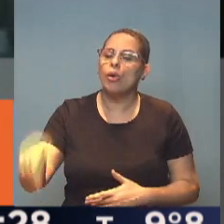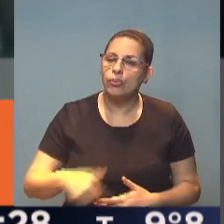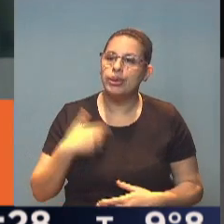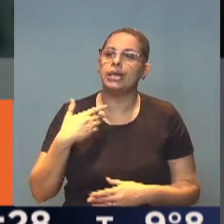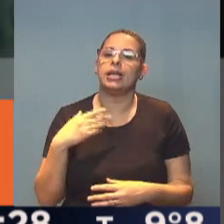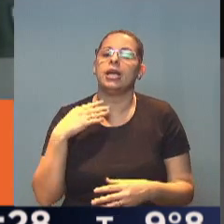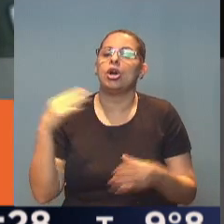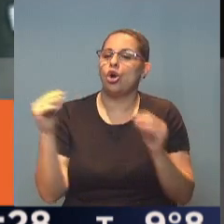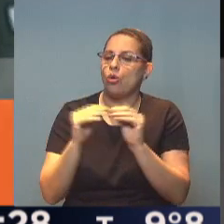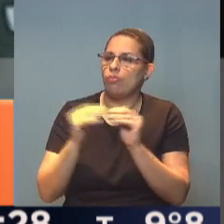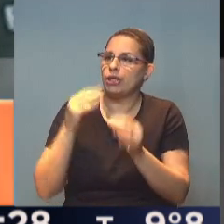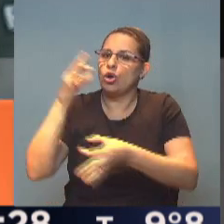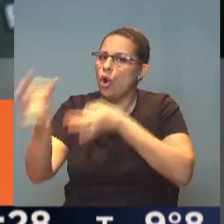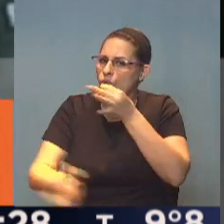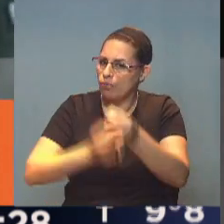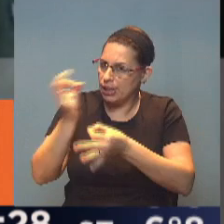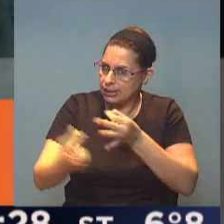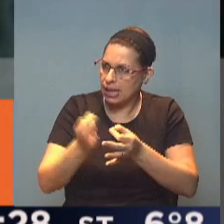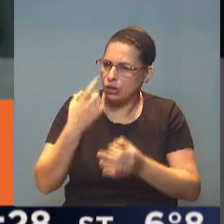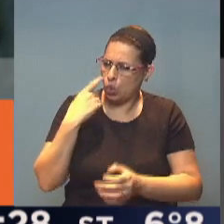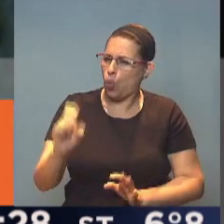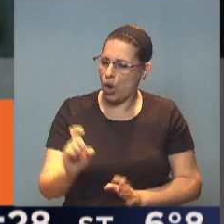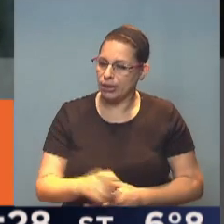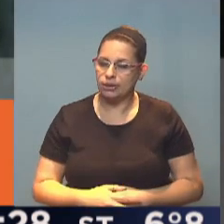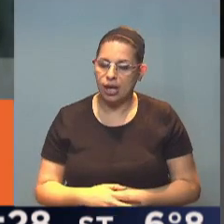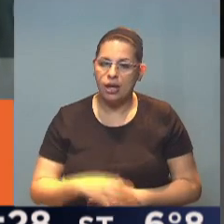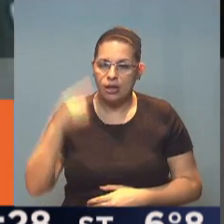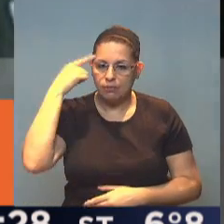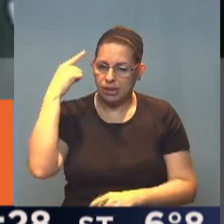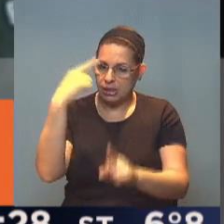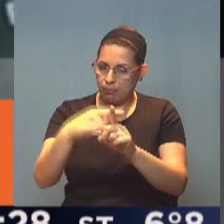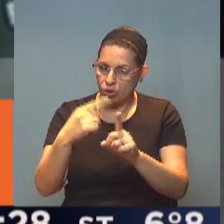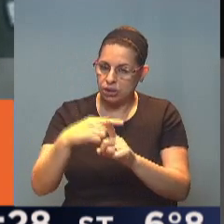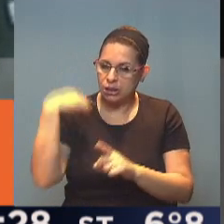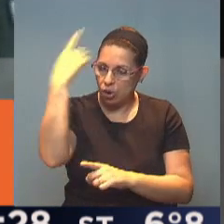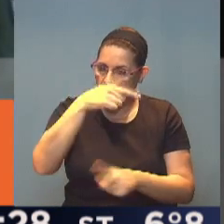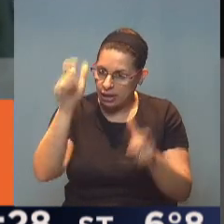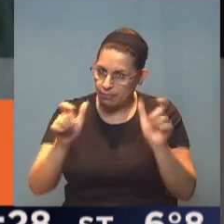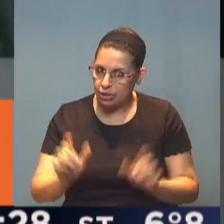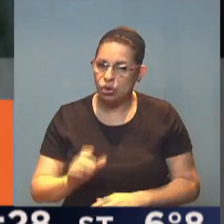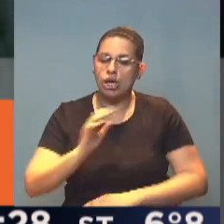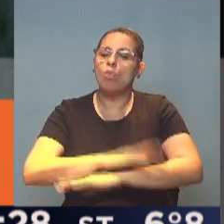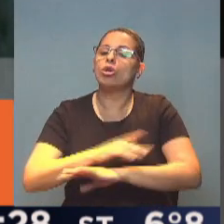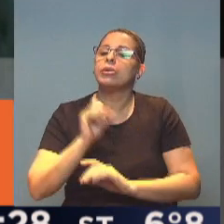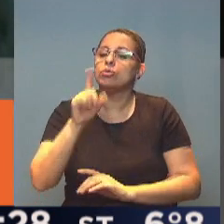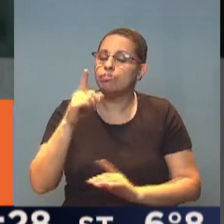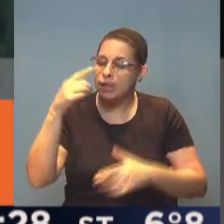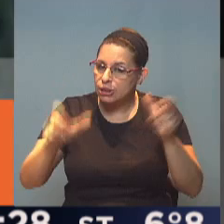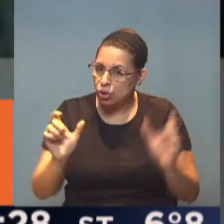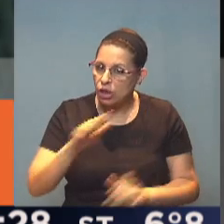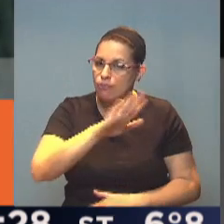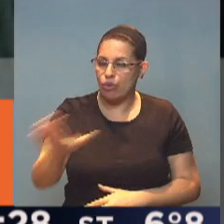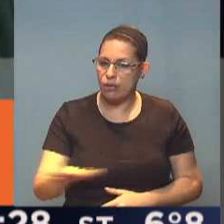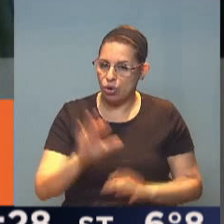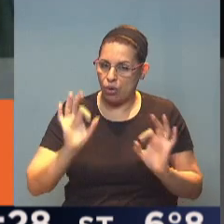de armas, darle una lectura objetiva a las caras, al comportamiento de nuestro